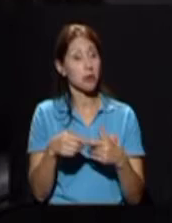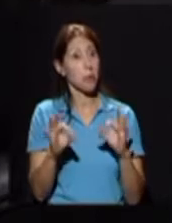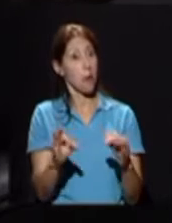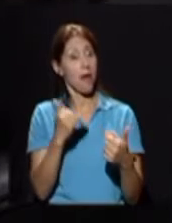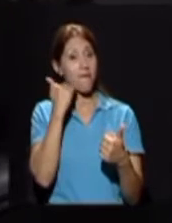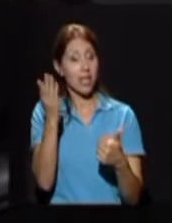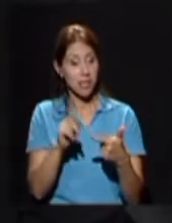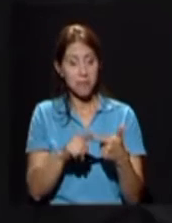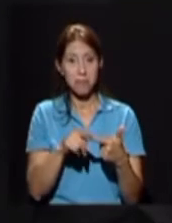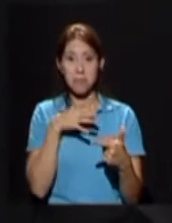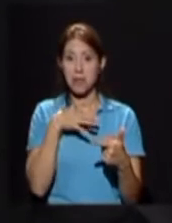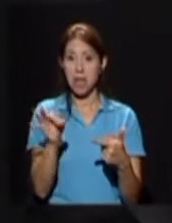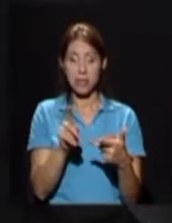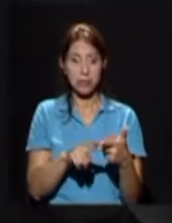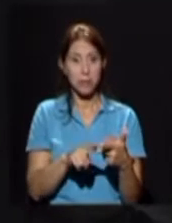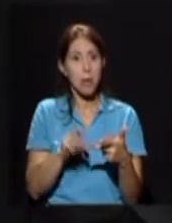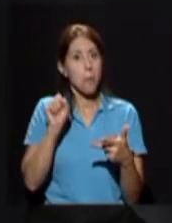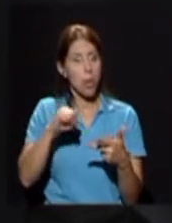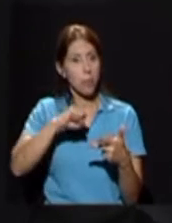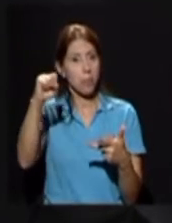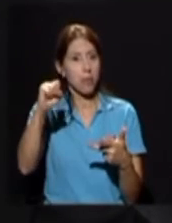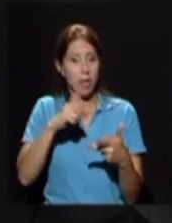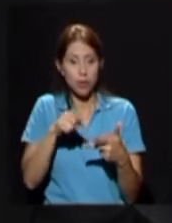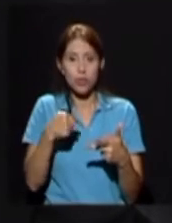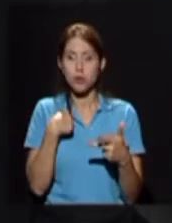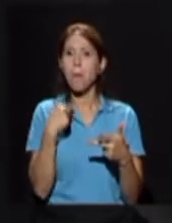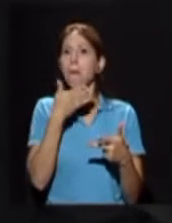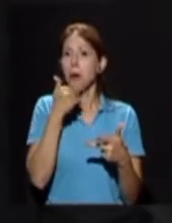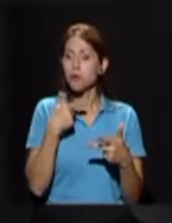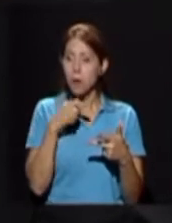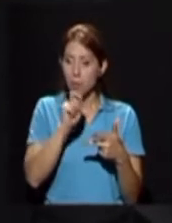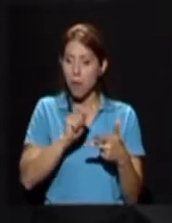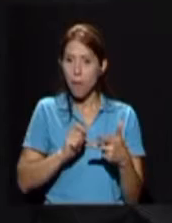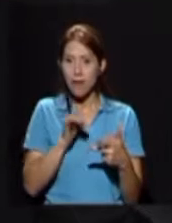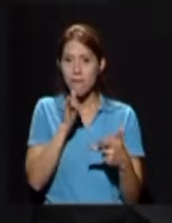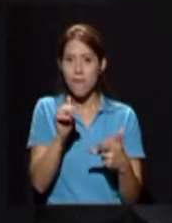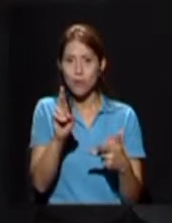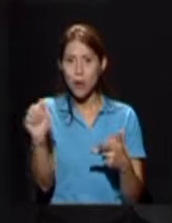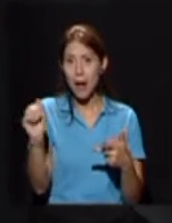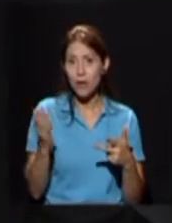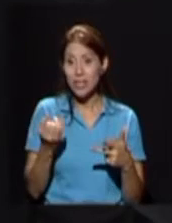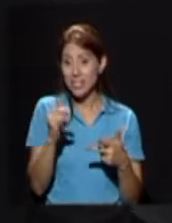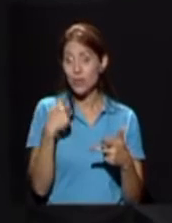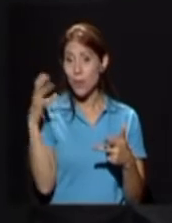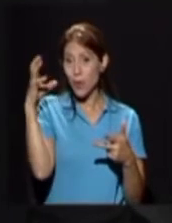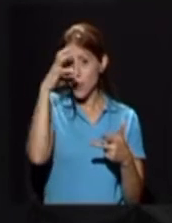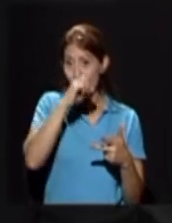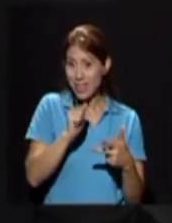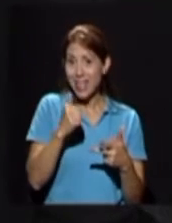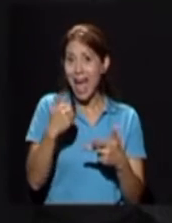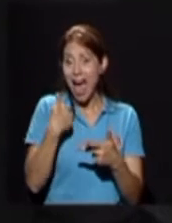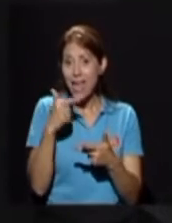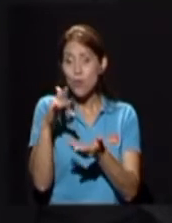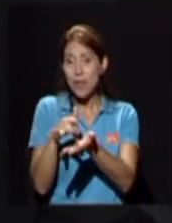costo y tengo una altísima probabilidad de pegar, pues ¿por qué no voy a presentar un recurso de amparo cuando recibo información de que hay un tratamiento que puedo tener disponible y no